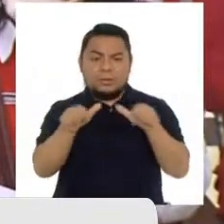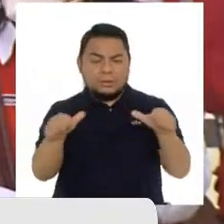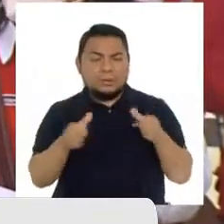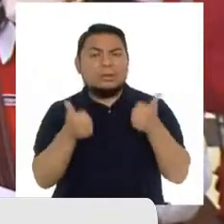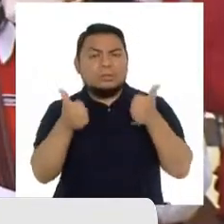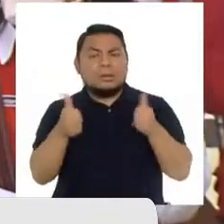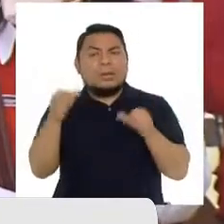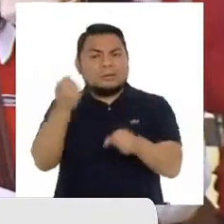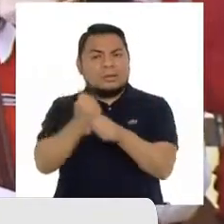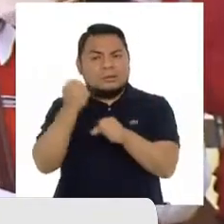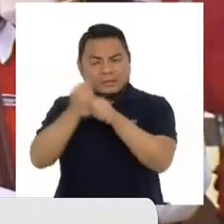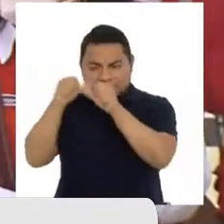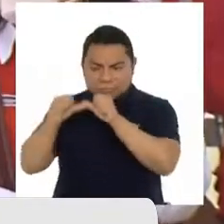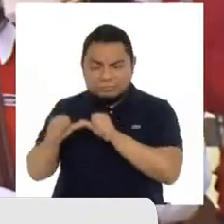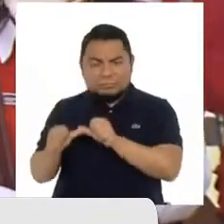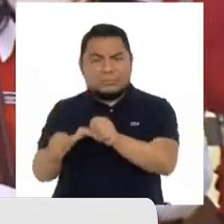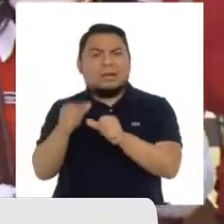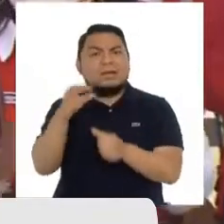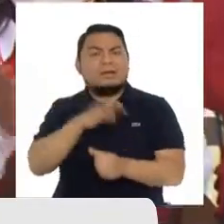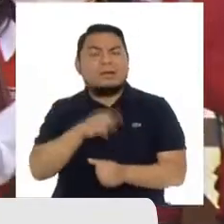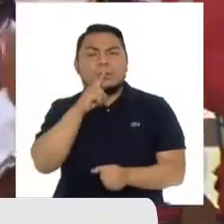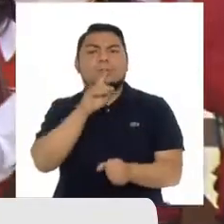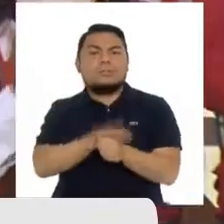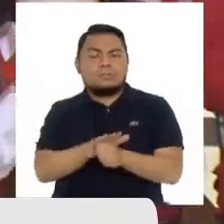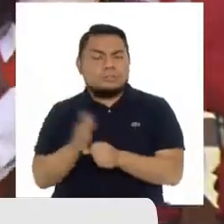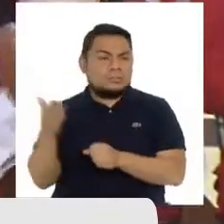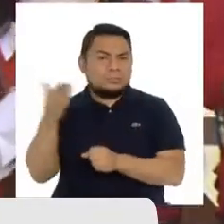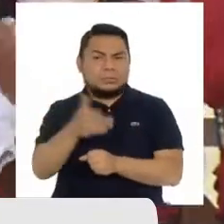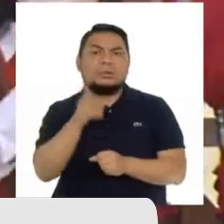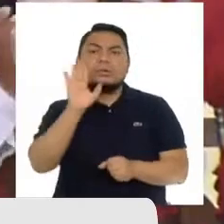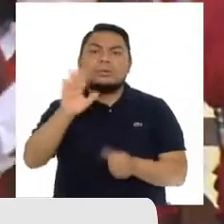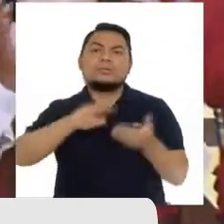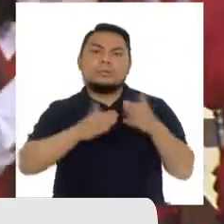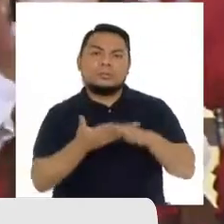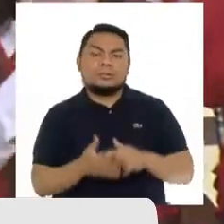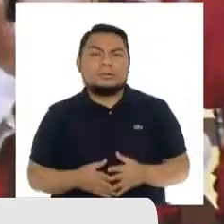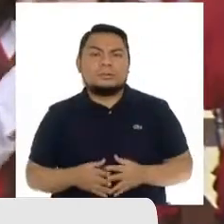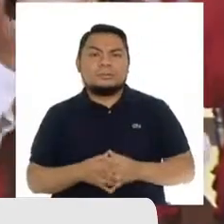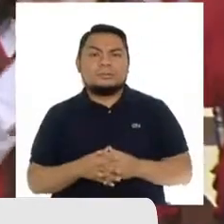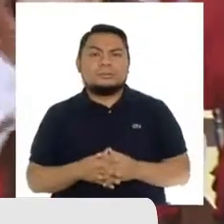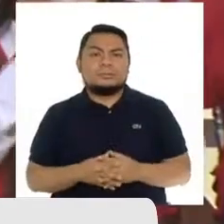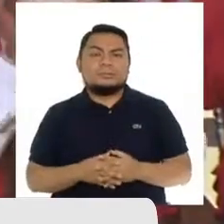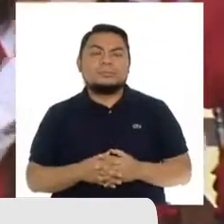estabilidad que facilite su compromiso con su comunidad